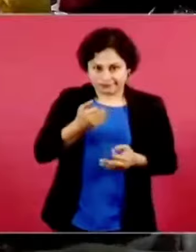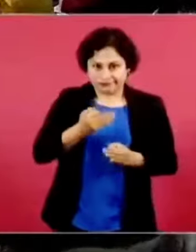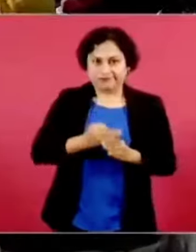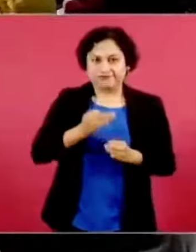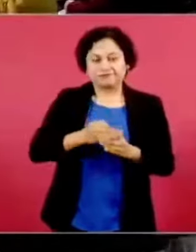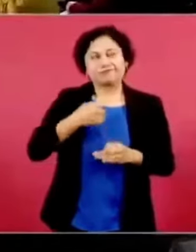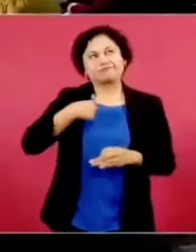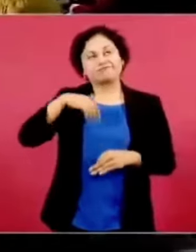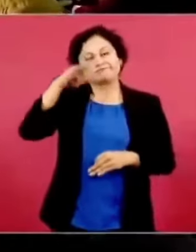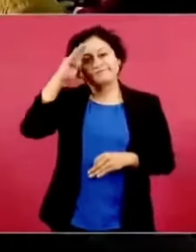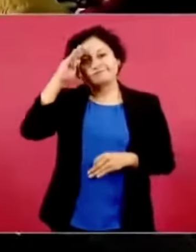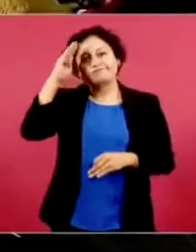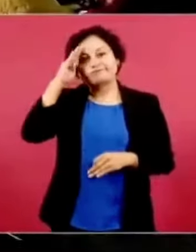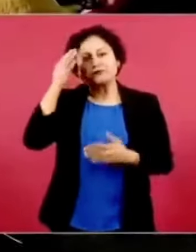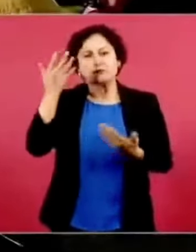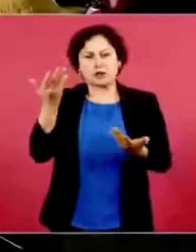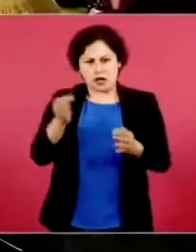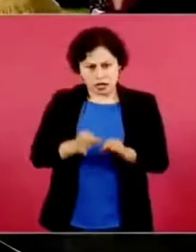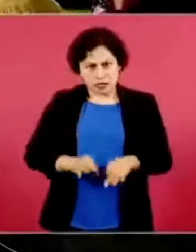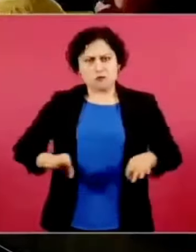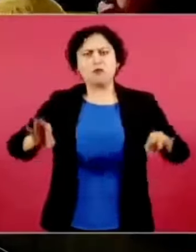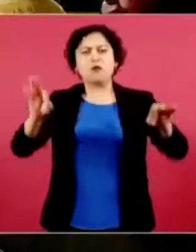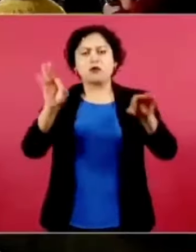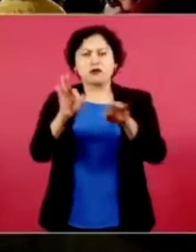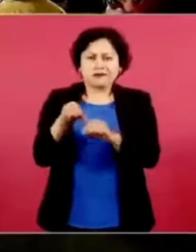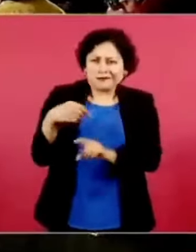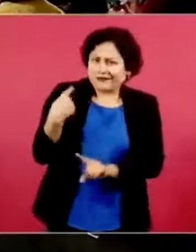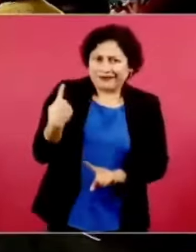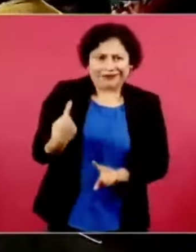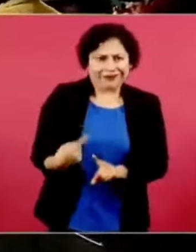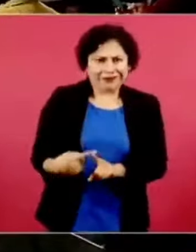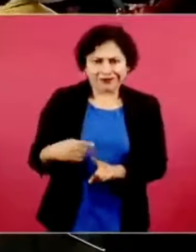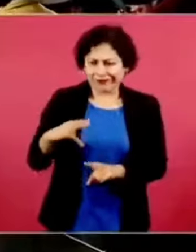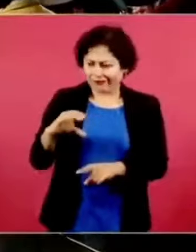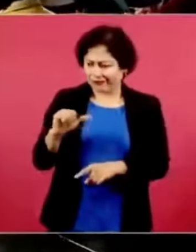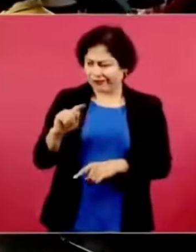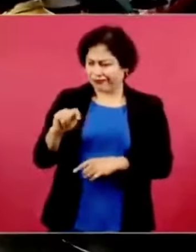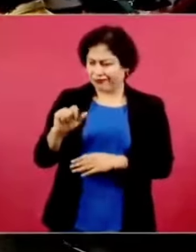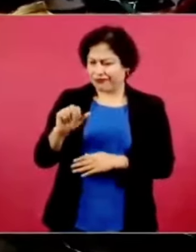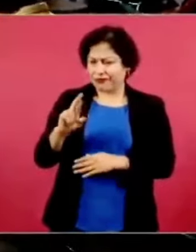Catarino Garza? Son héroes anónimos, ¿no?